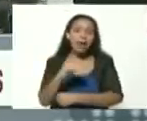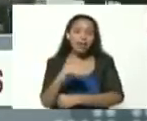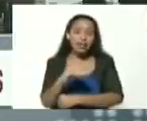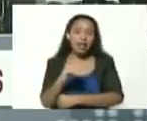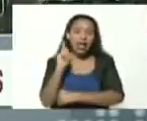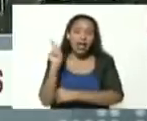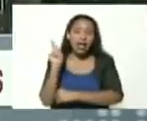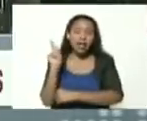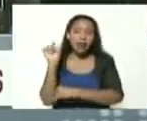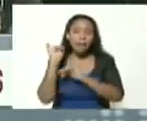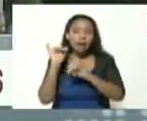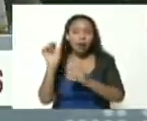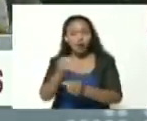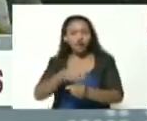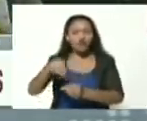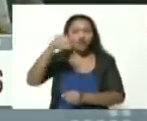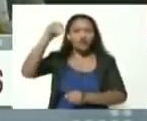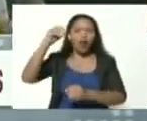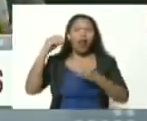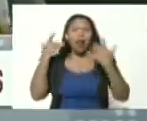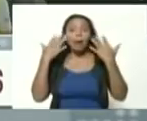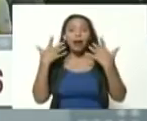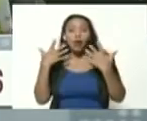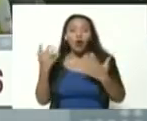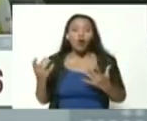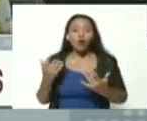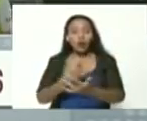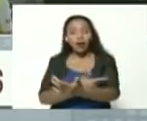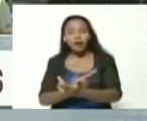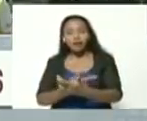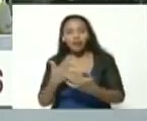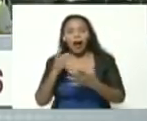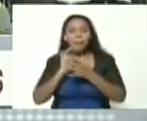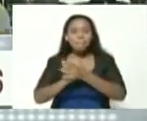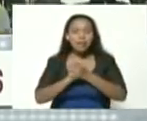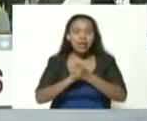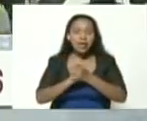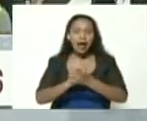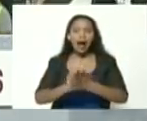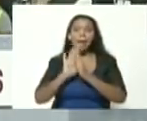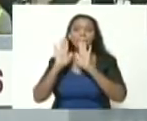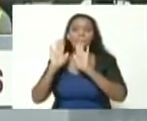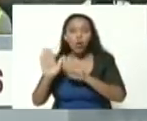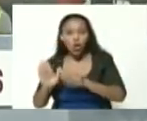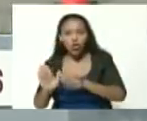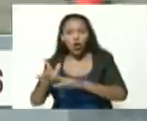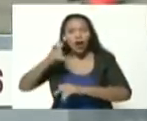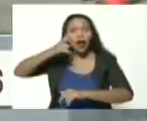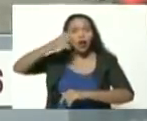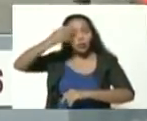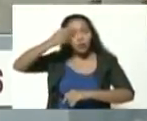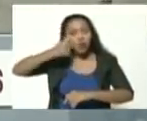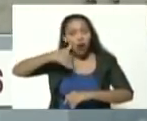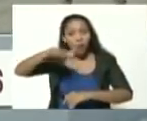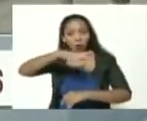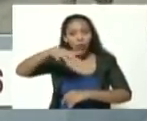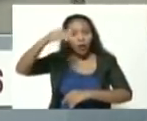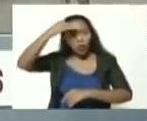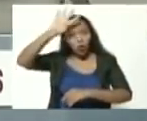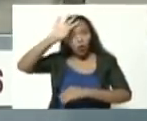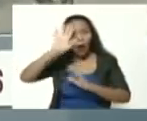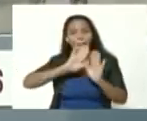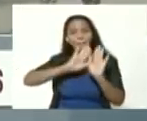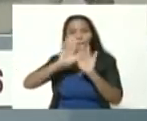ese mismo espíritu, una mano fraterna, una mano que tiende el pueblo cubano al pueblo